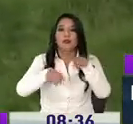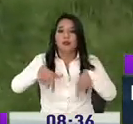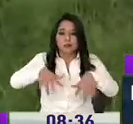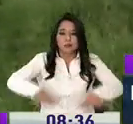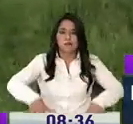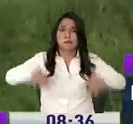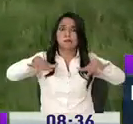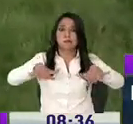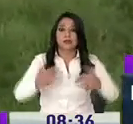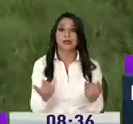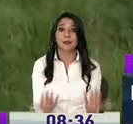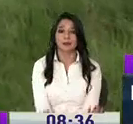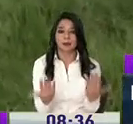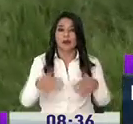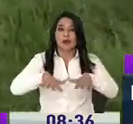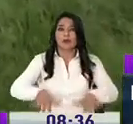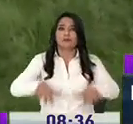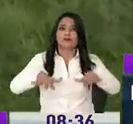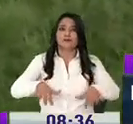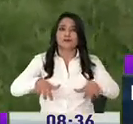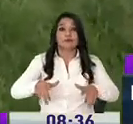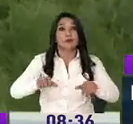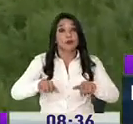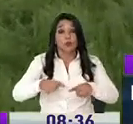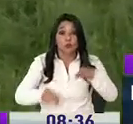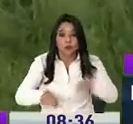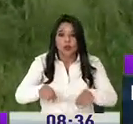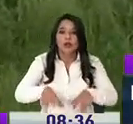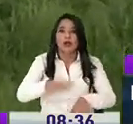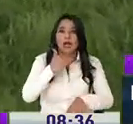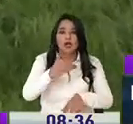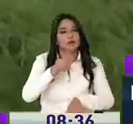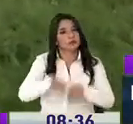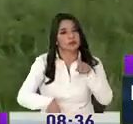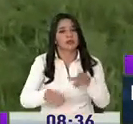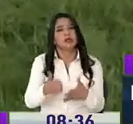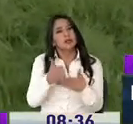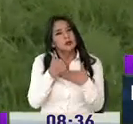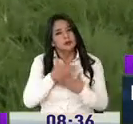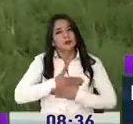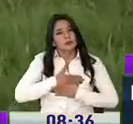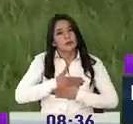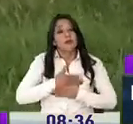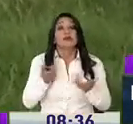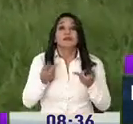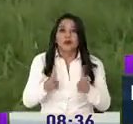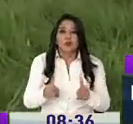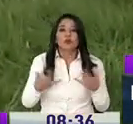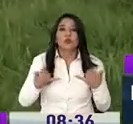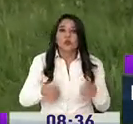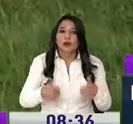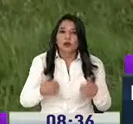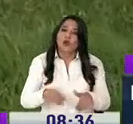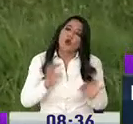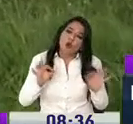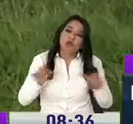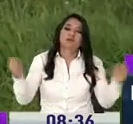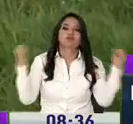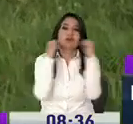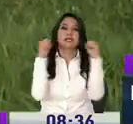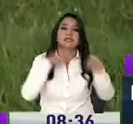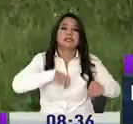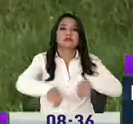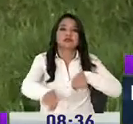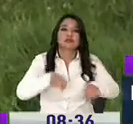sí nos gustaría que por favor el señor alcalde nos ayude, tal vez con los juegos para los adultos mayores, para hacer las máquinas de ejercicio,